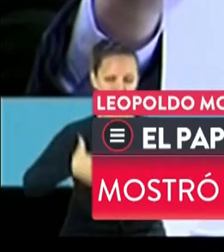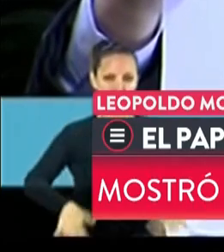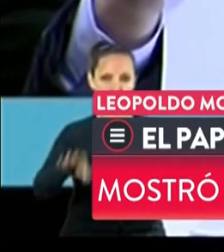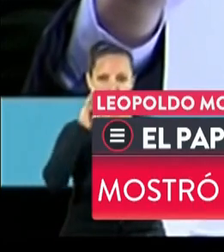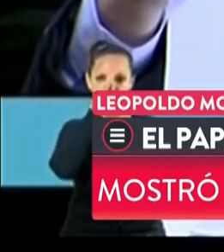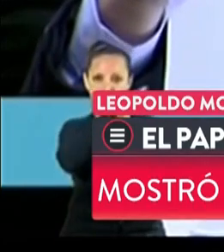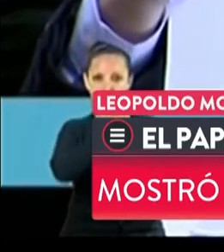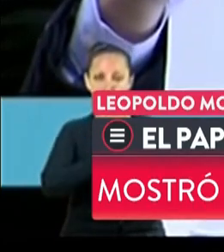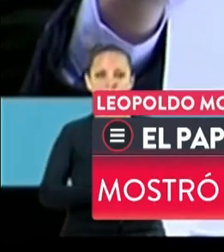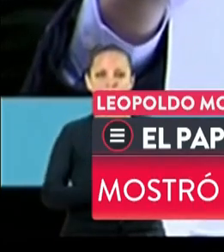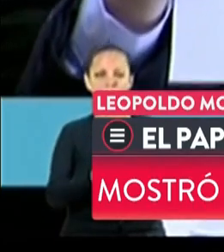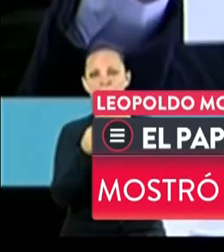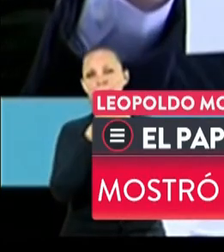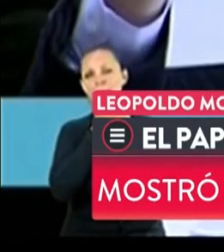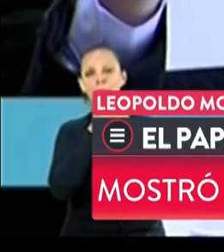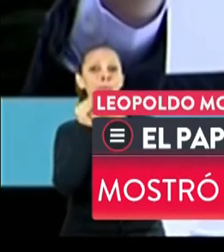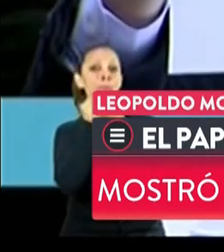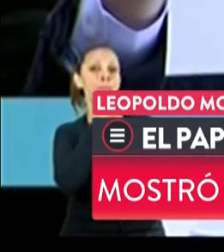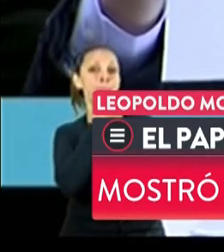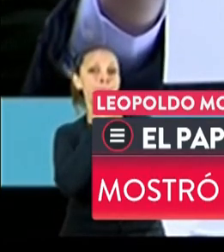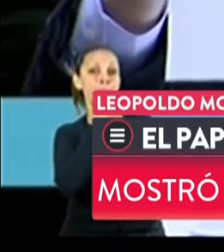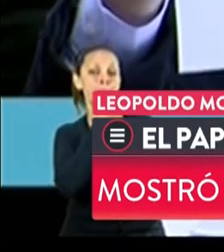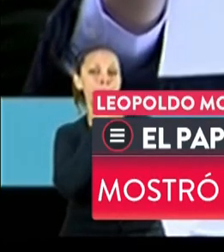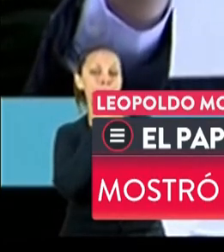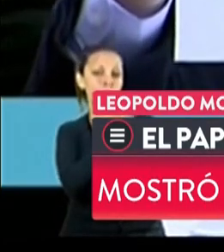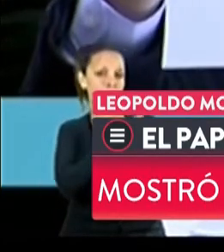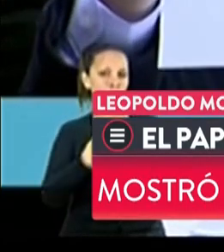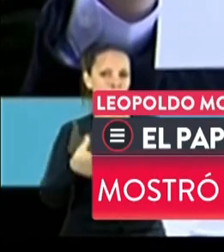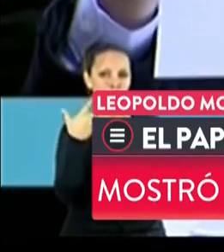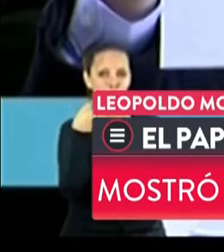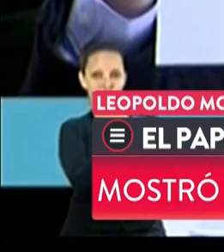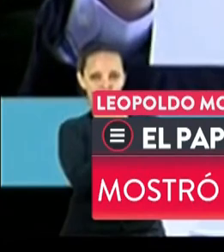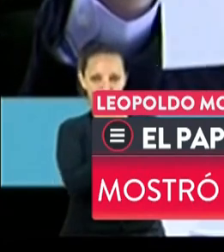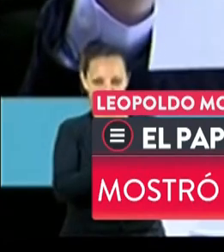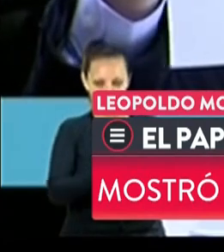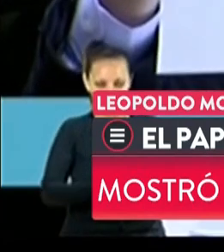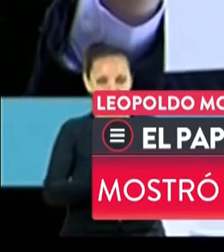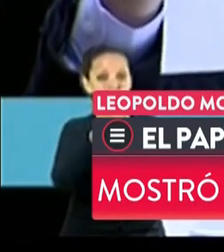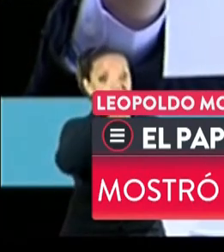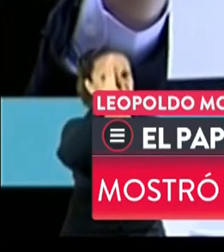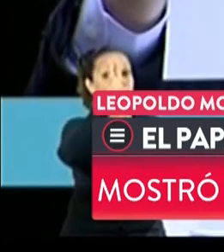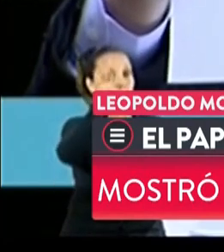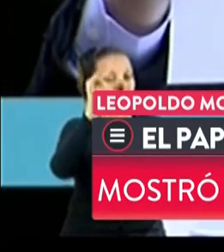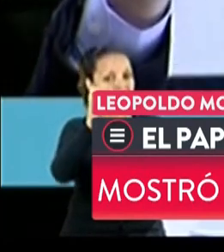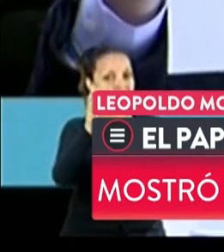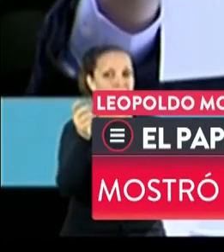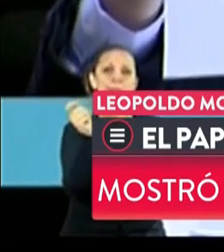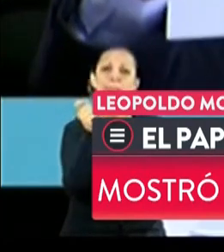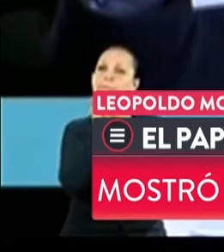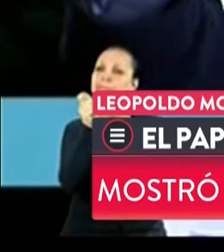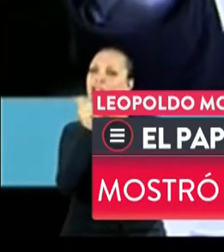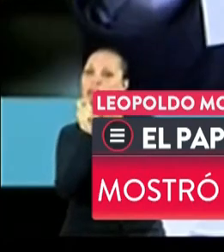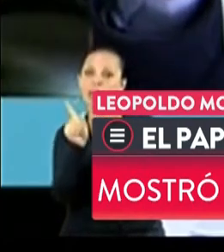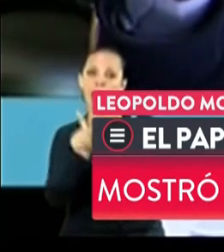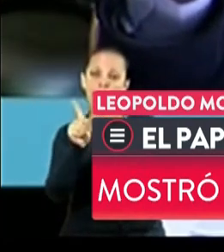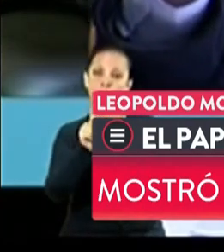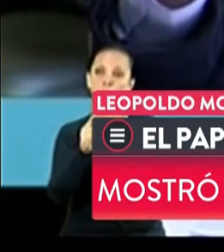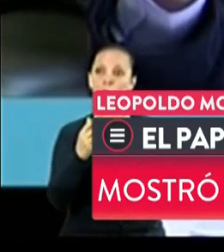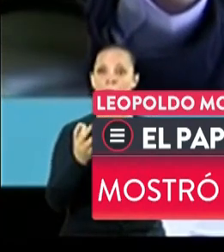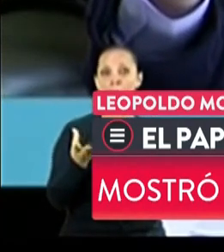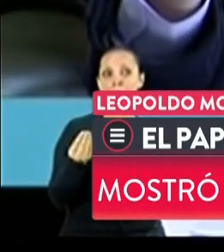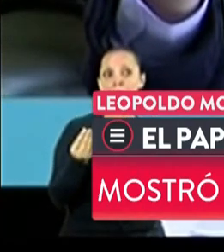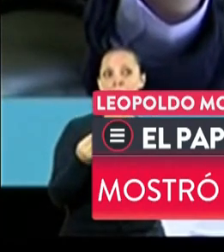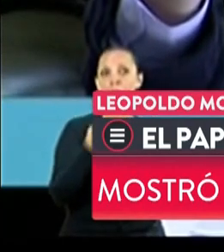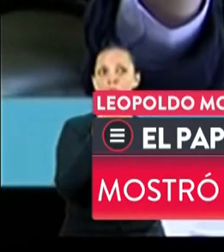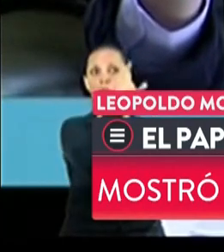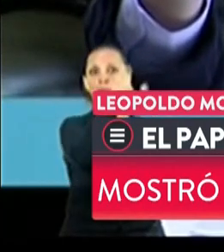anarquistas. ¿Ustedes recuerdan que hay periodistas que se asustan por los piqueteros que tienen el rostro tapado? Bueno, estos tienen el